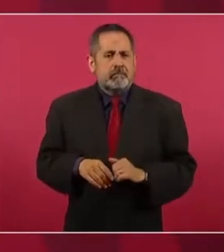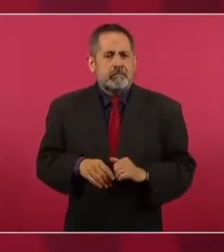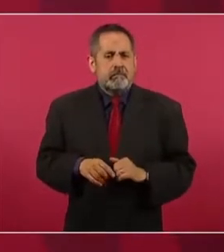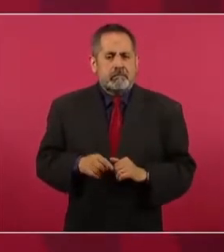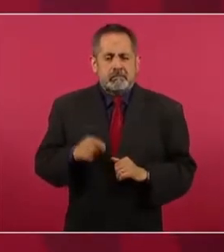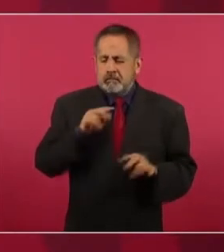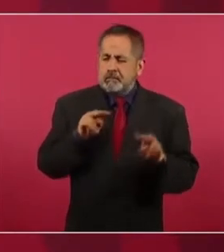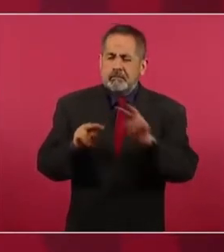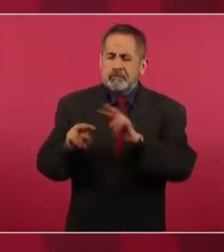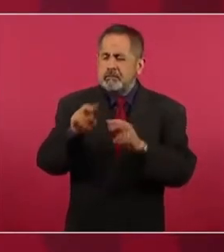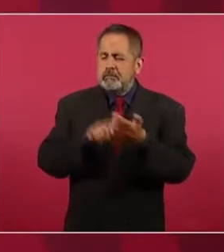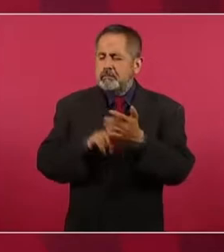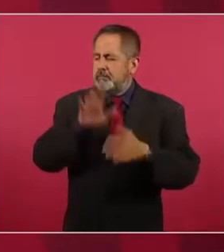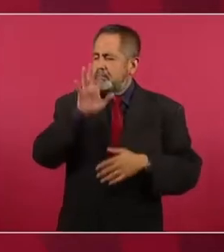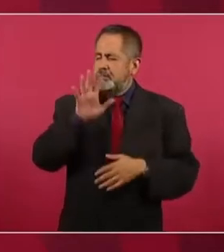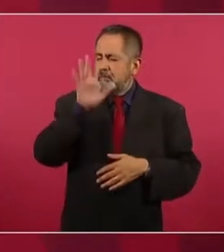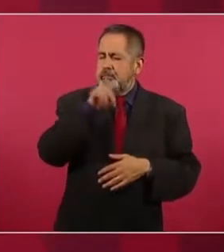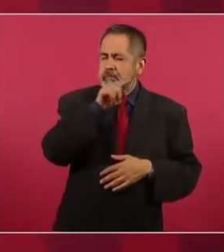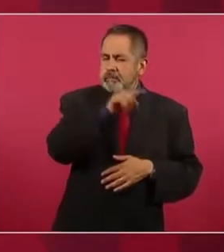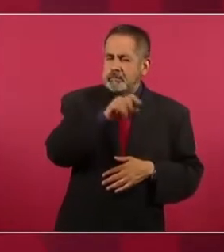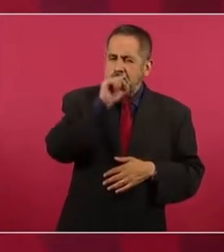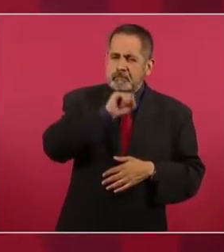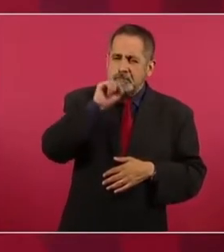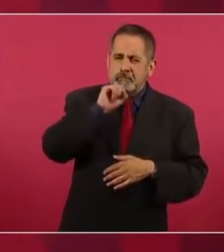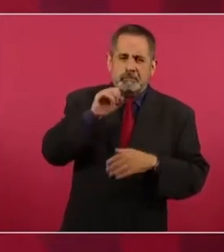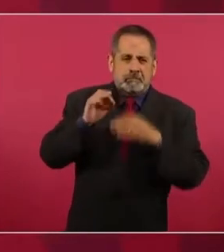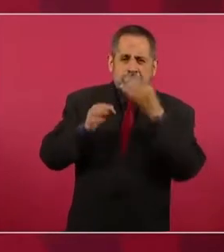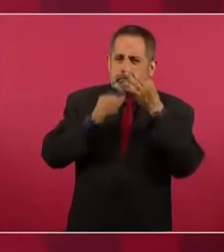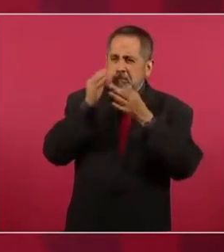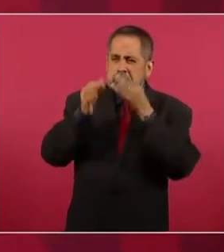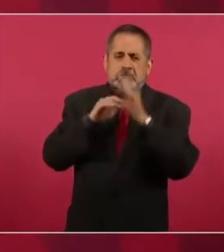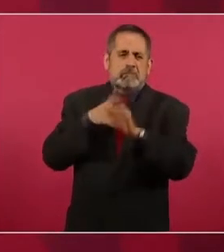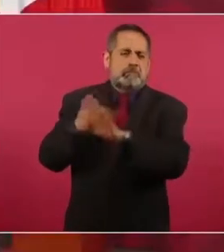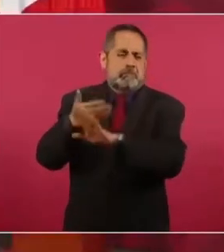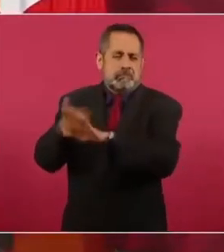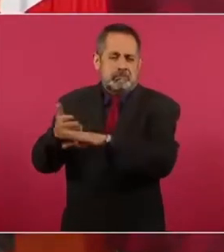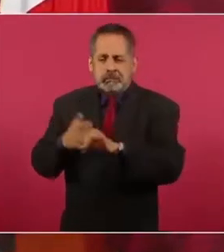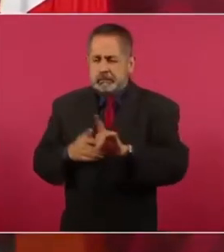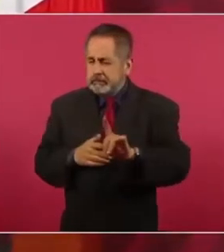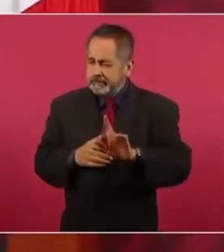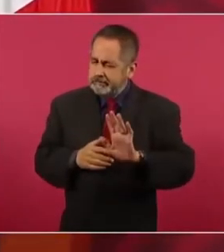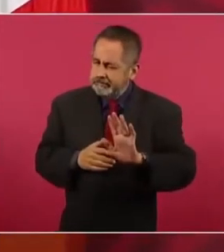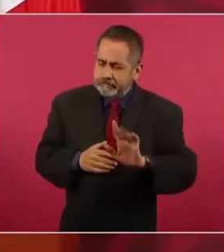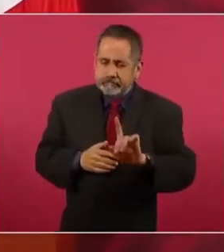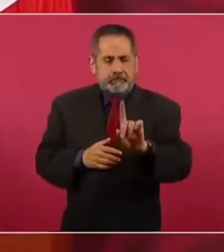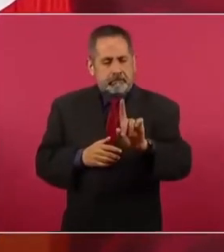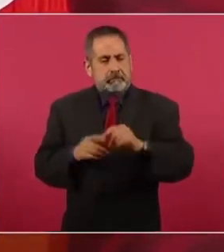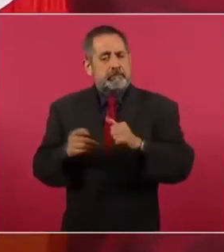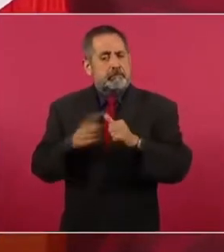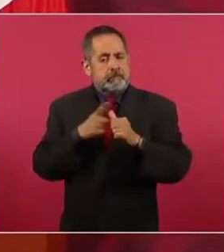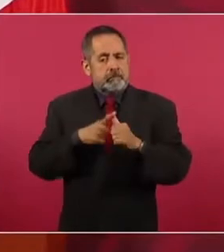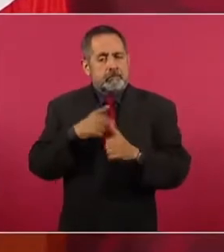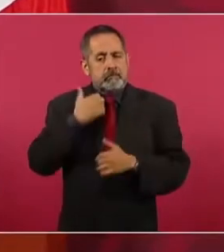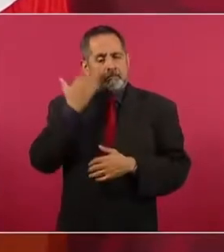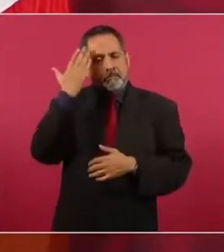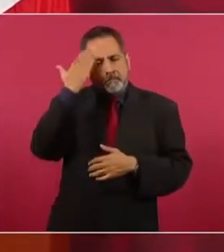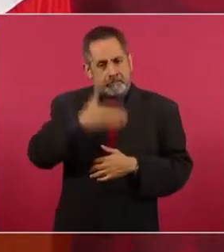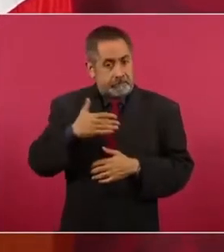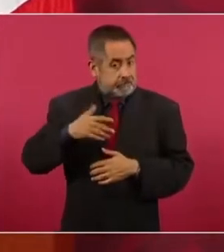lo veo como una campaña. ¿Sí? Y quiero saber